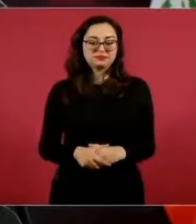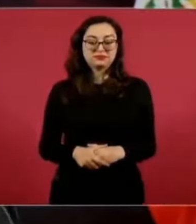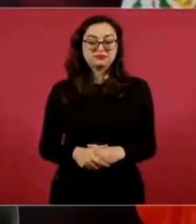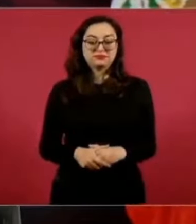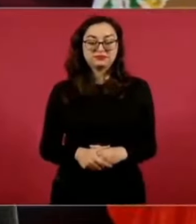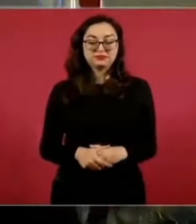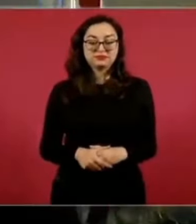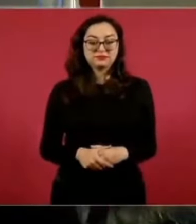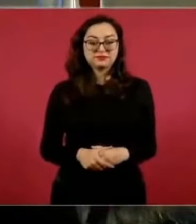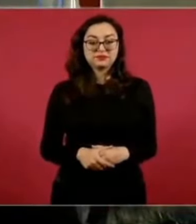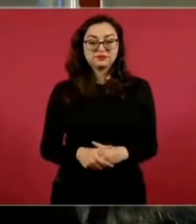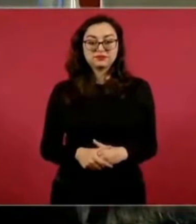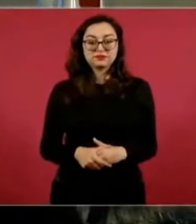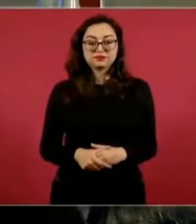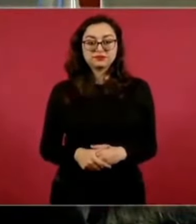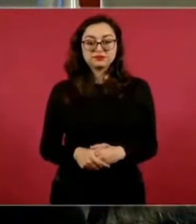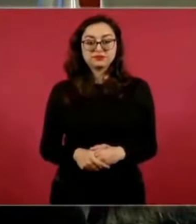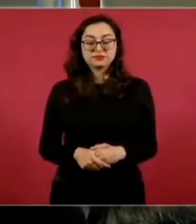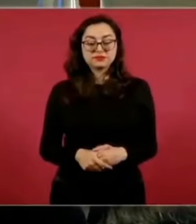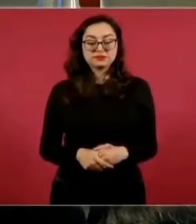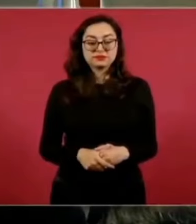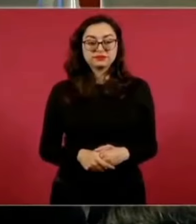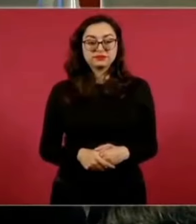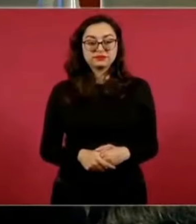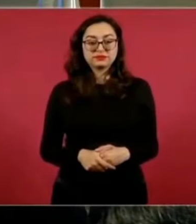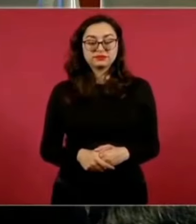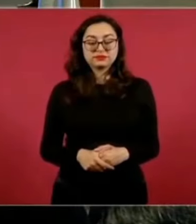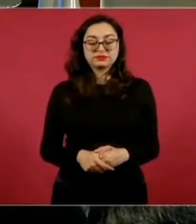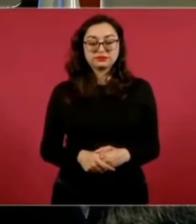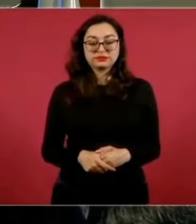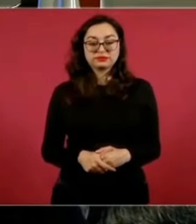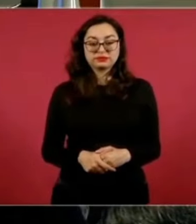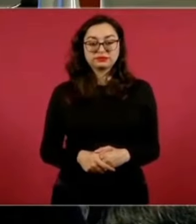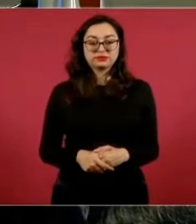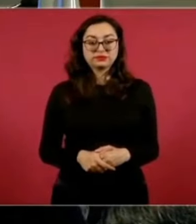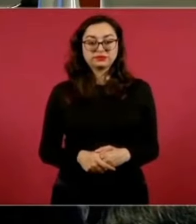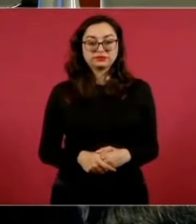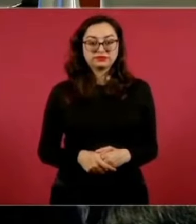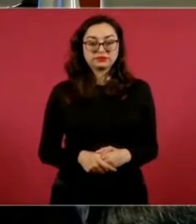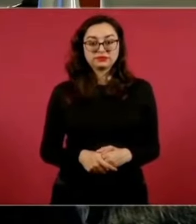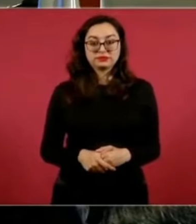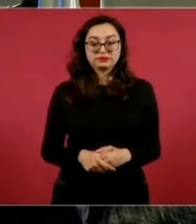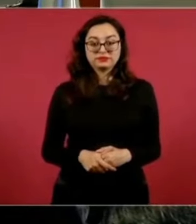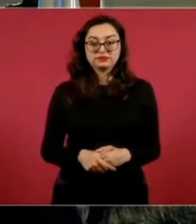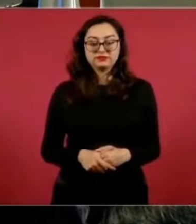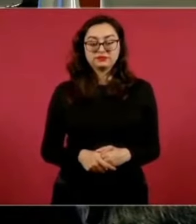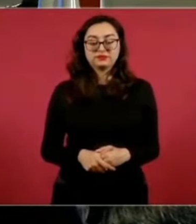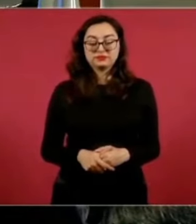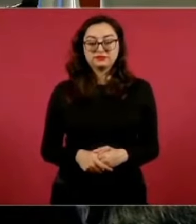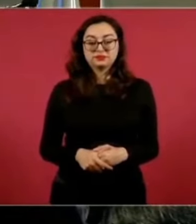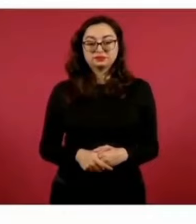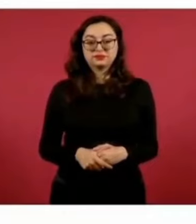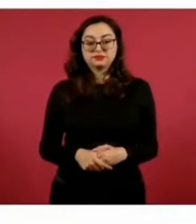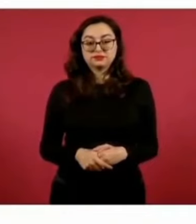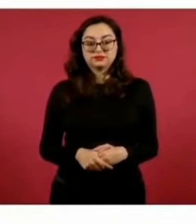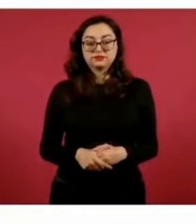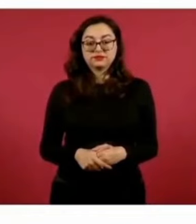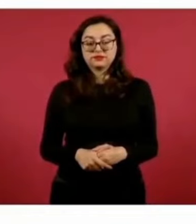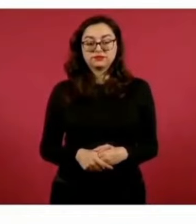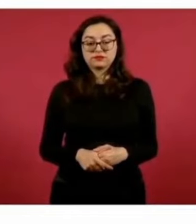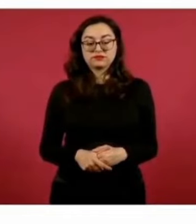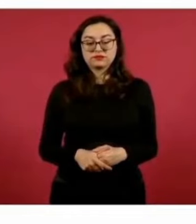uno pero ahí está pero fíjense es el